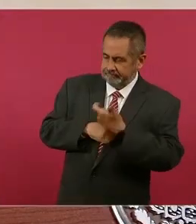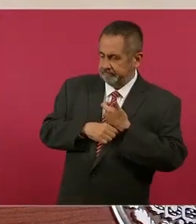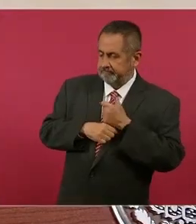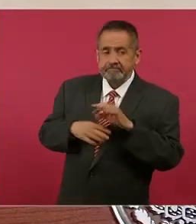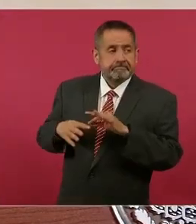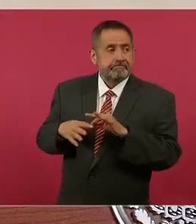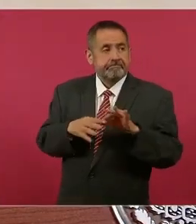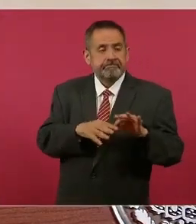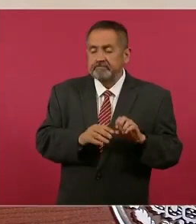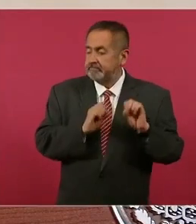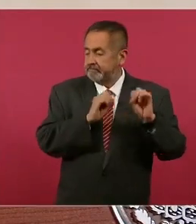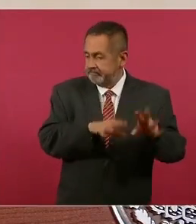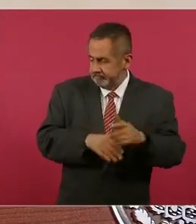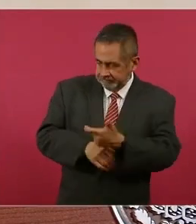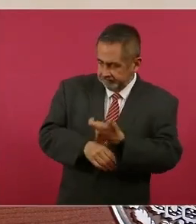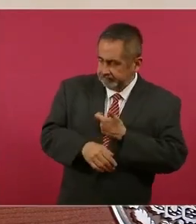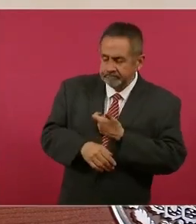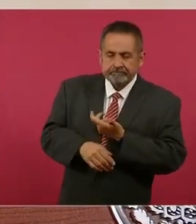coyotes,